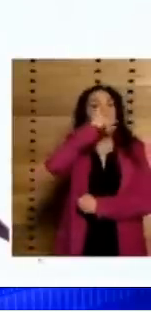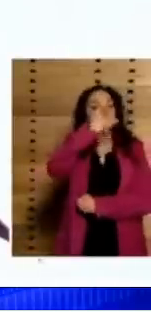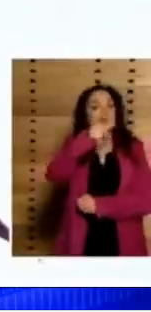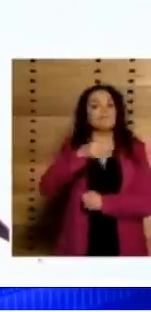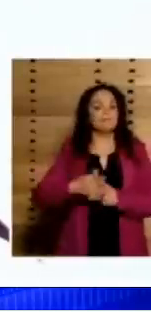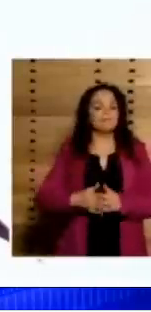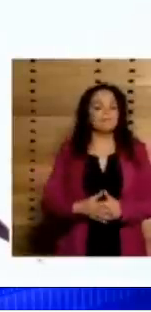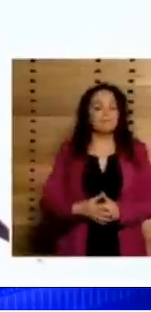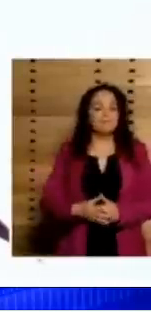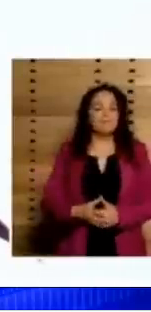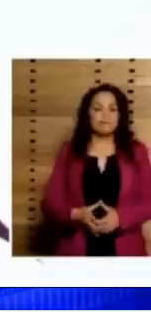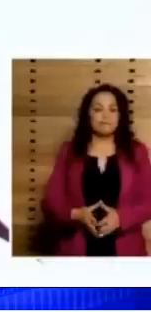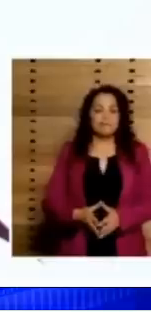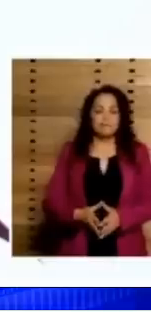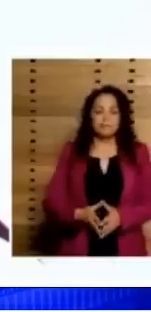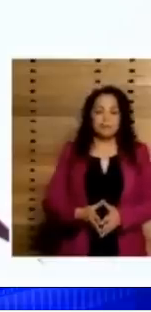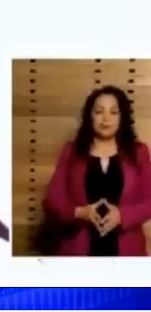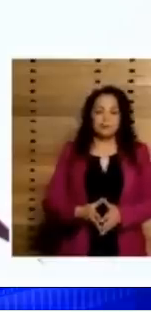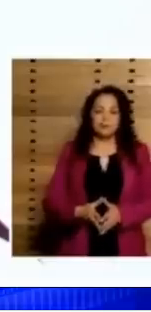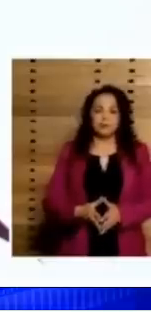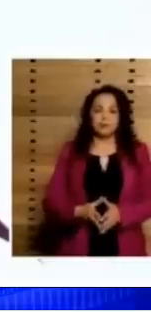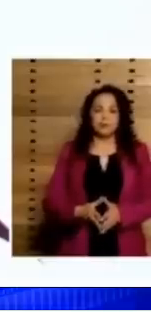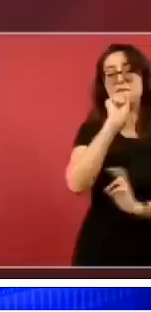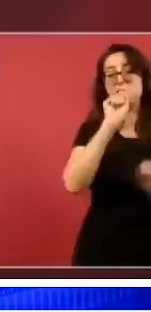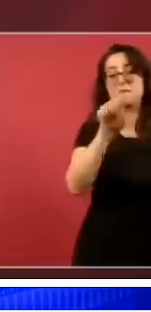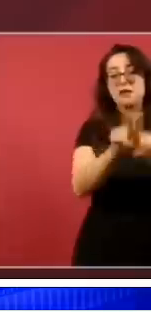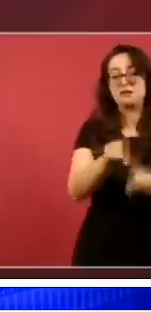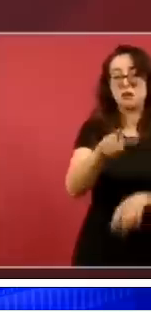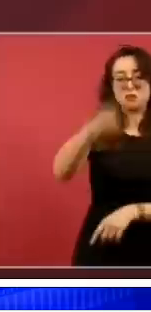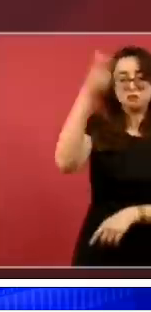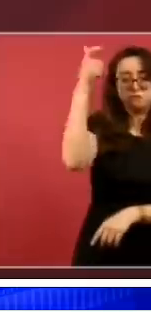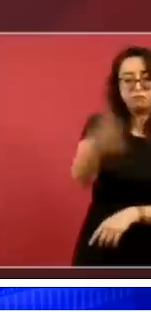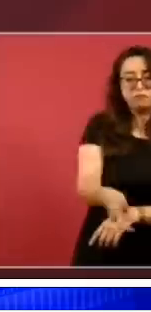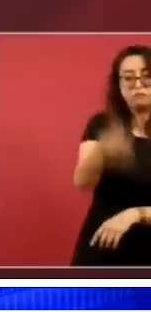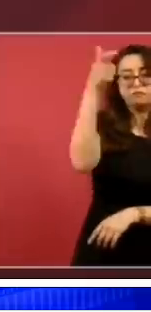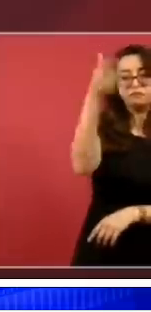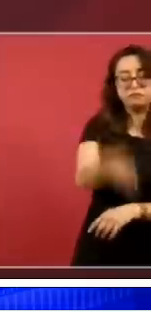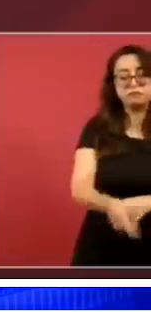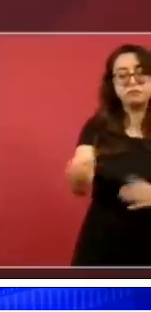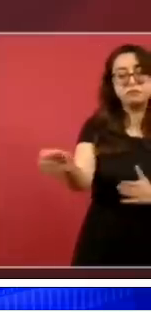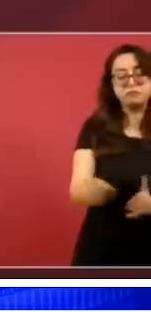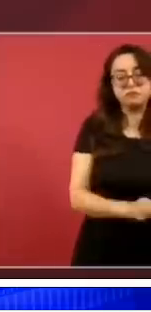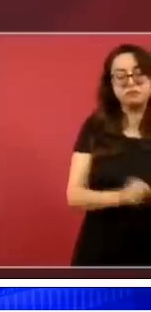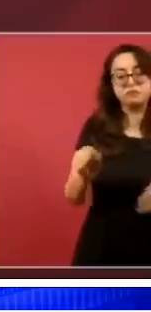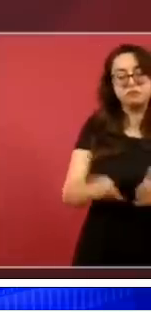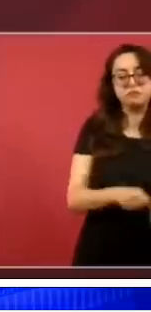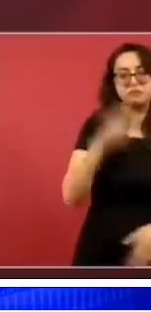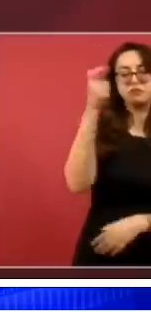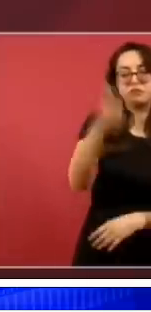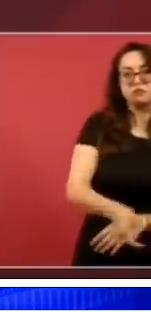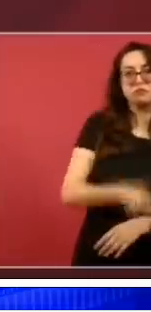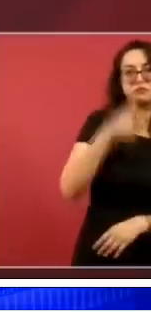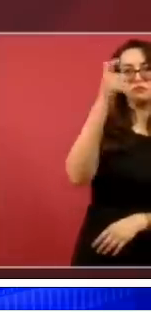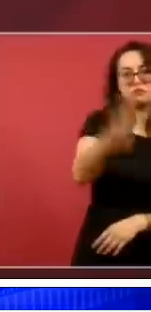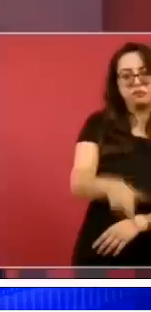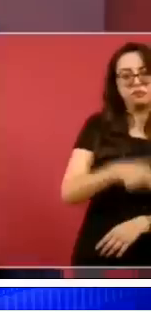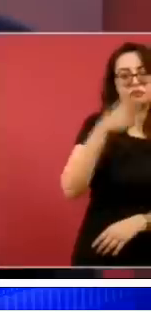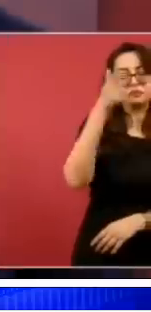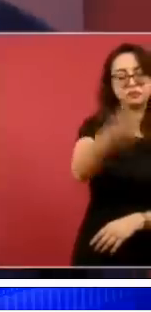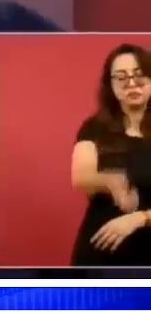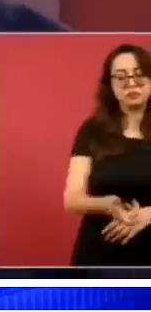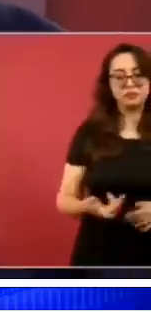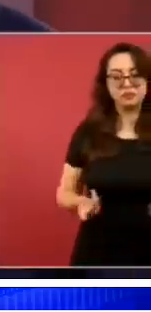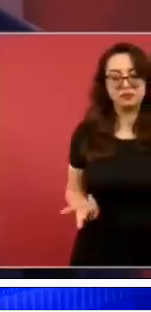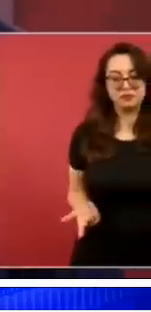obviamente su sueldo la prima vacacional el aguinaldo todos cantidades exorbitantes vehículos seguros de gastos médicos